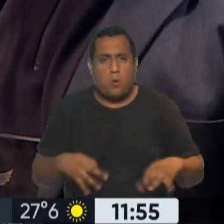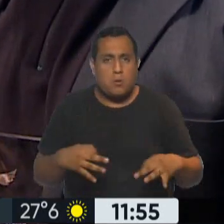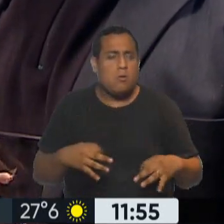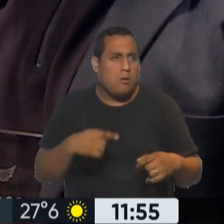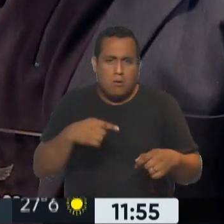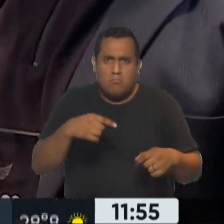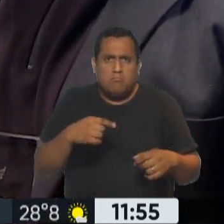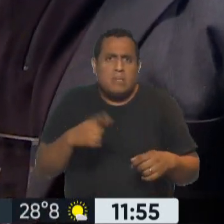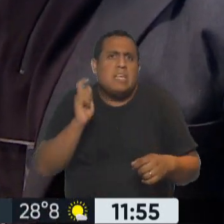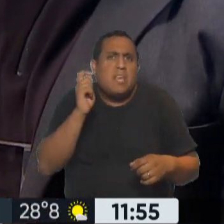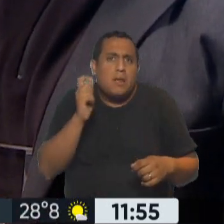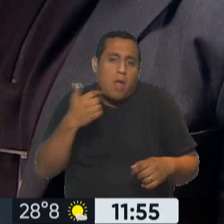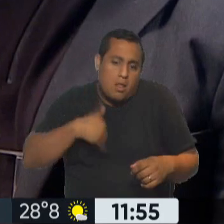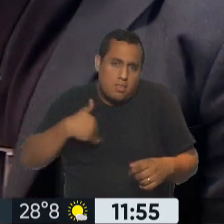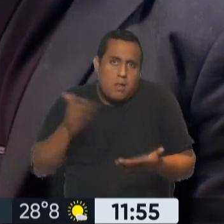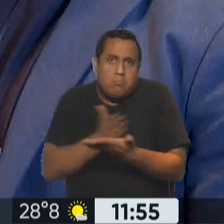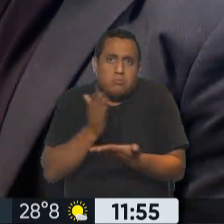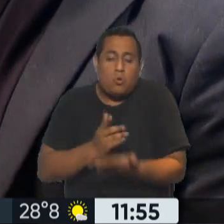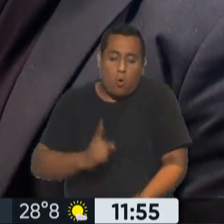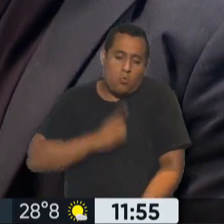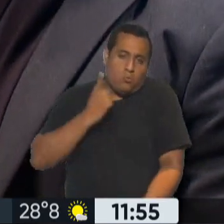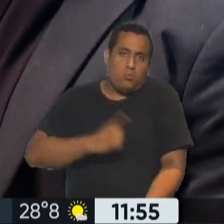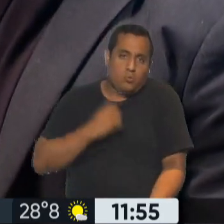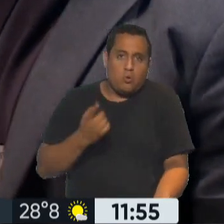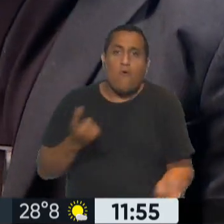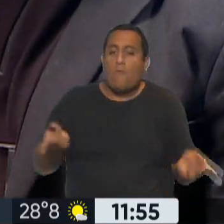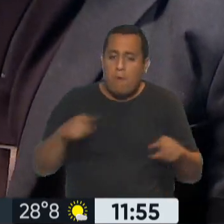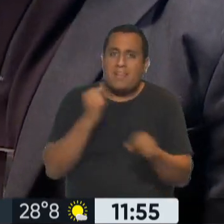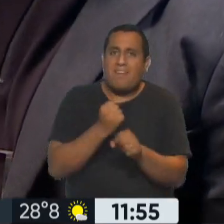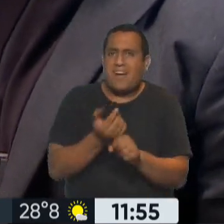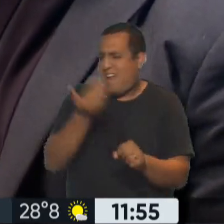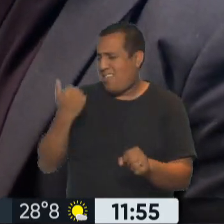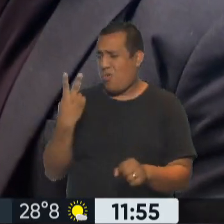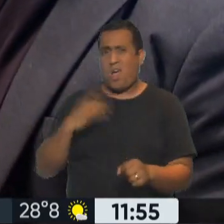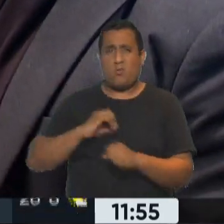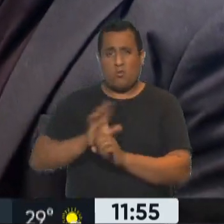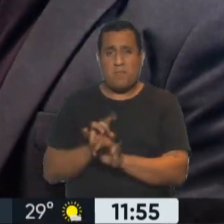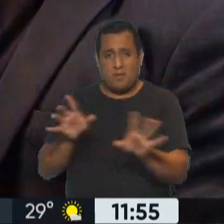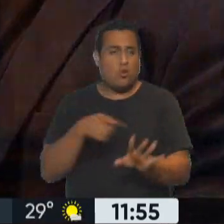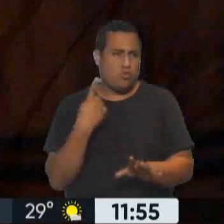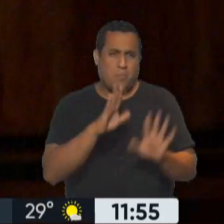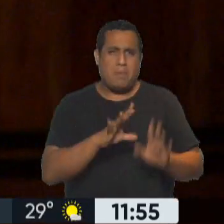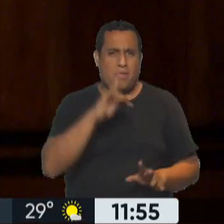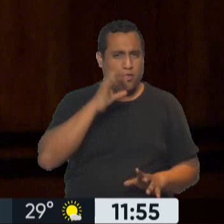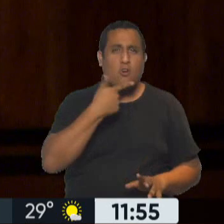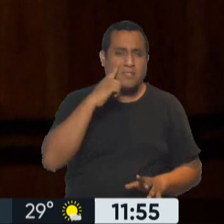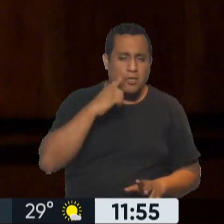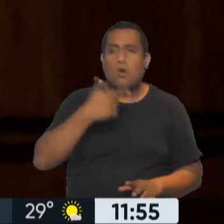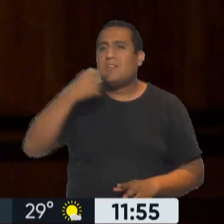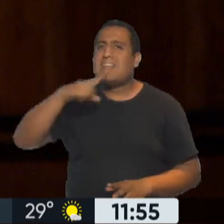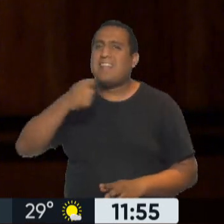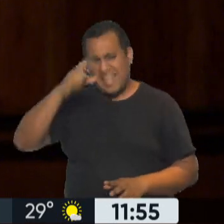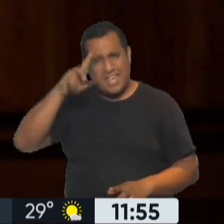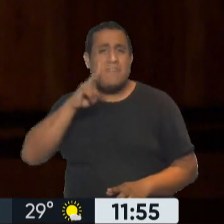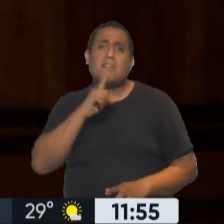talento local. Y la verdad que eso es un orgullo. Y volver a trabajar después de 2 años de pandemia. Nosotros hicimos Yossi y Santa Evita en el peor momento